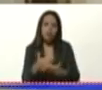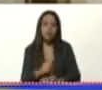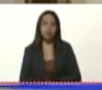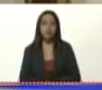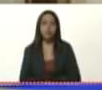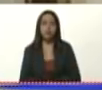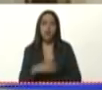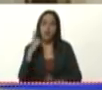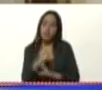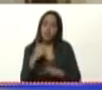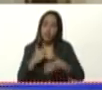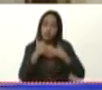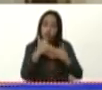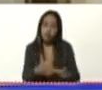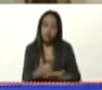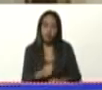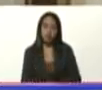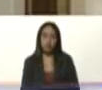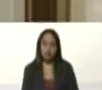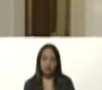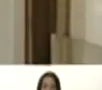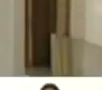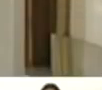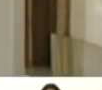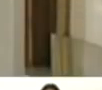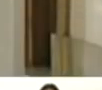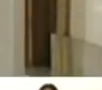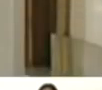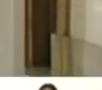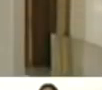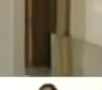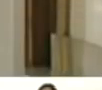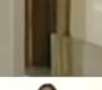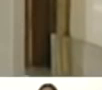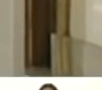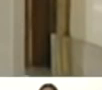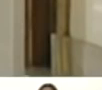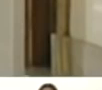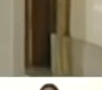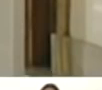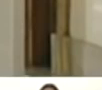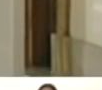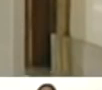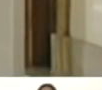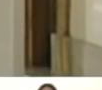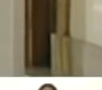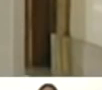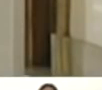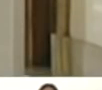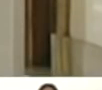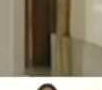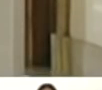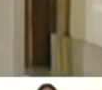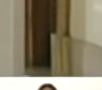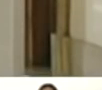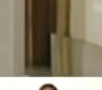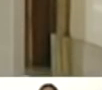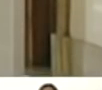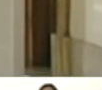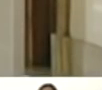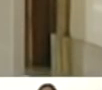Deben servir para distribución masiva a través de los consejos comunales, de los CLAP, del Poder Popular, de